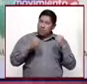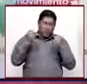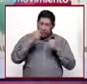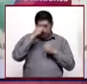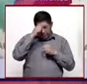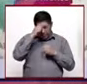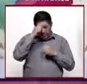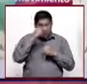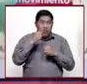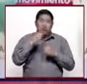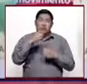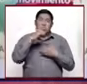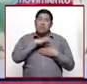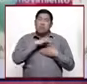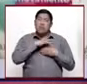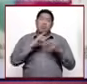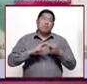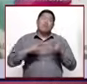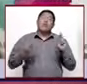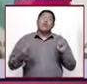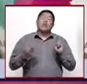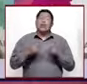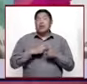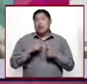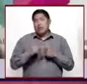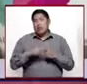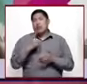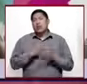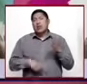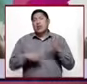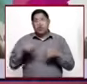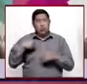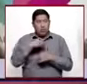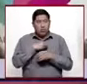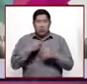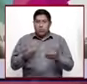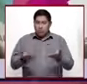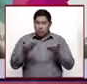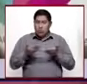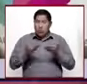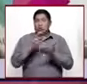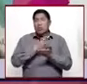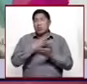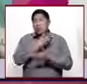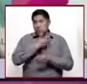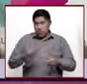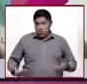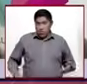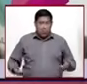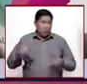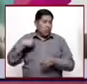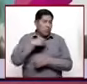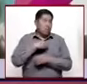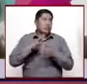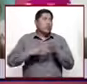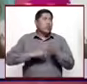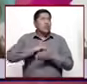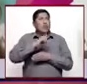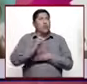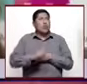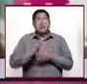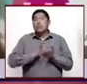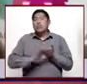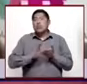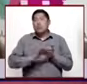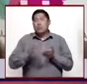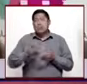los apetitos personales y regionales. Entonces, ¿qué es lo que nos está planteando el presidente? Y nosotros hemos planteado en marzo, discúlpeme,